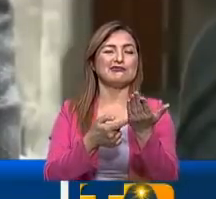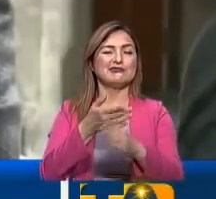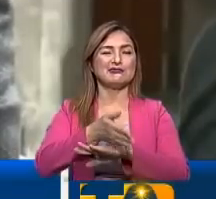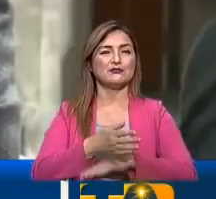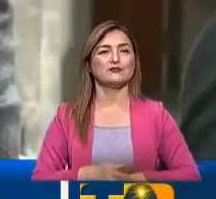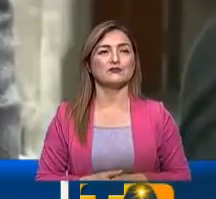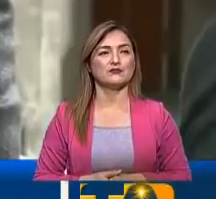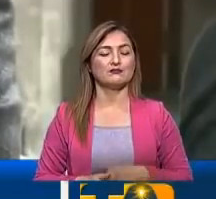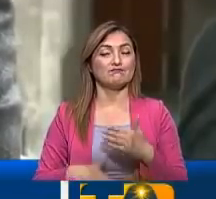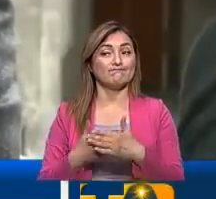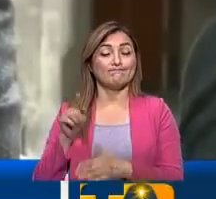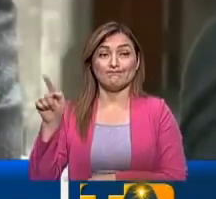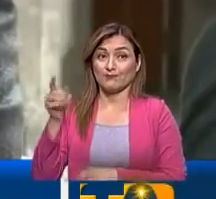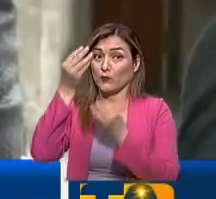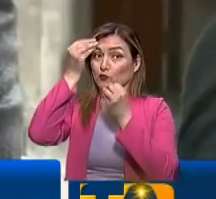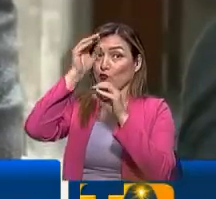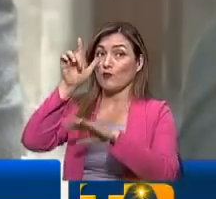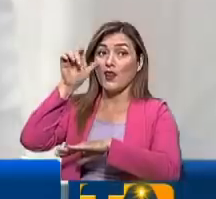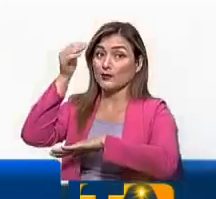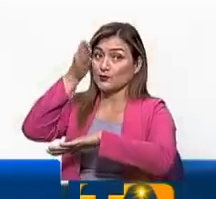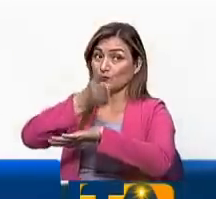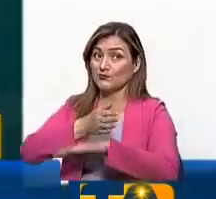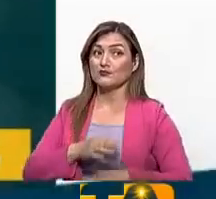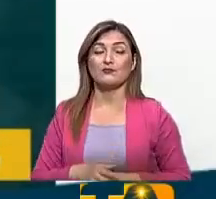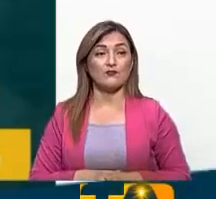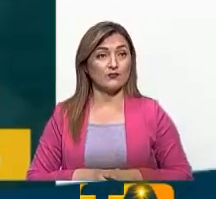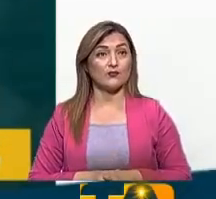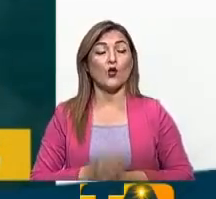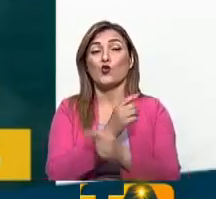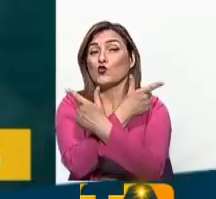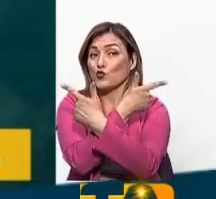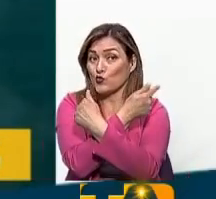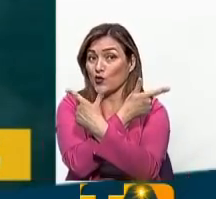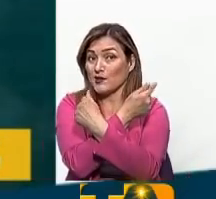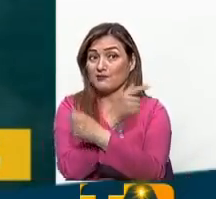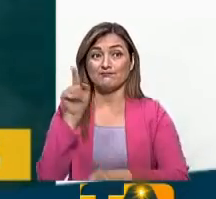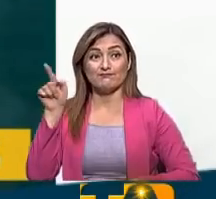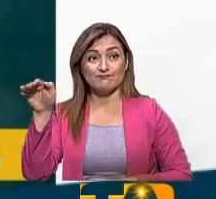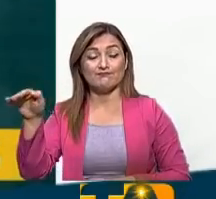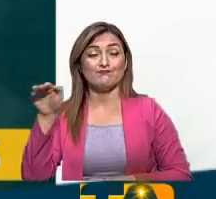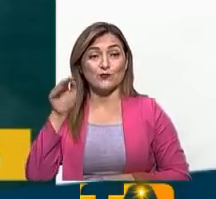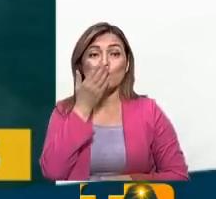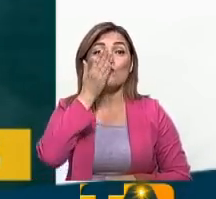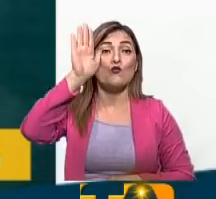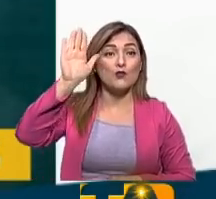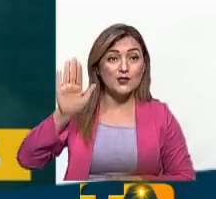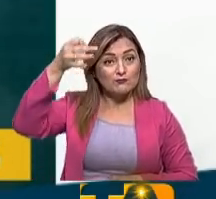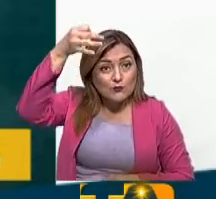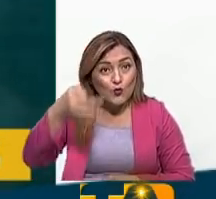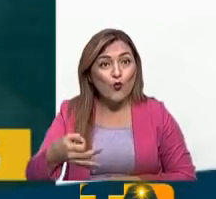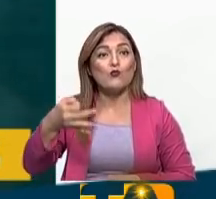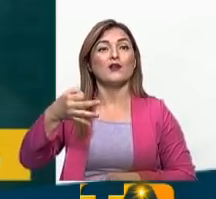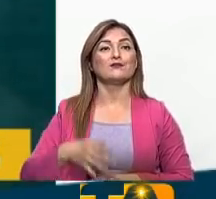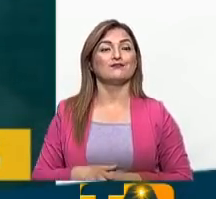pronto, la expectativa gira en torno al anuncio del presidente Lasso, que a través de su cuenta de Twitter ha insistido: prometimos y vamos a